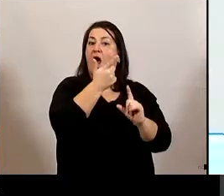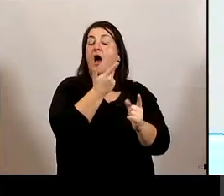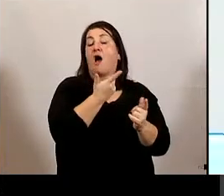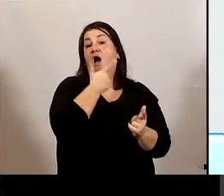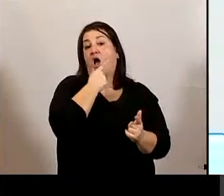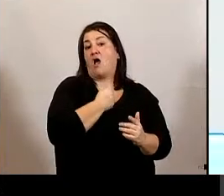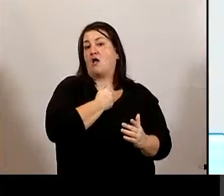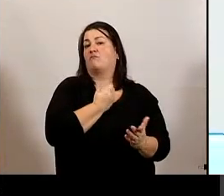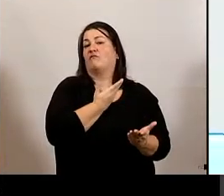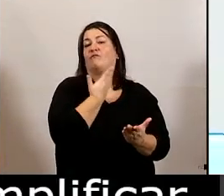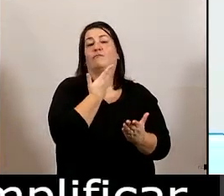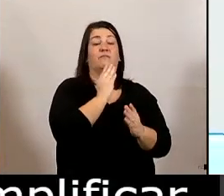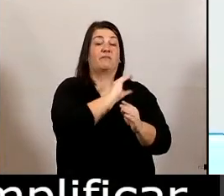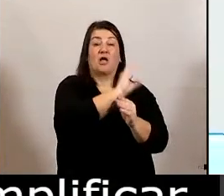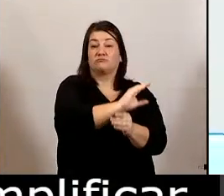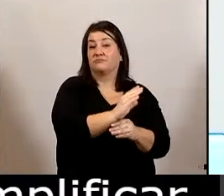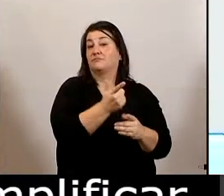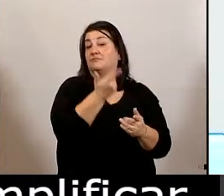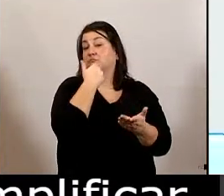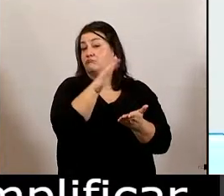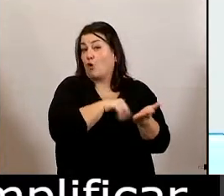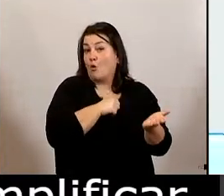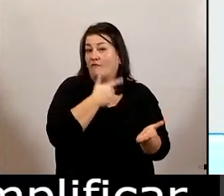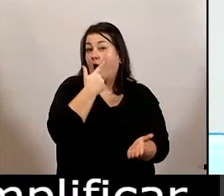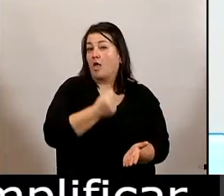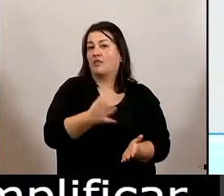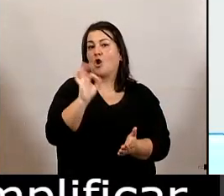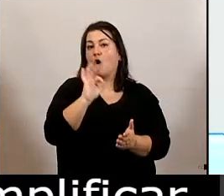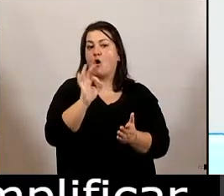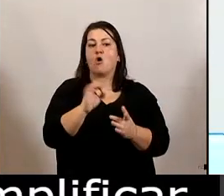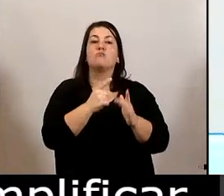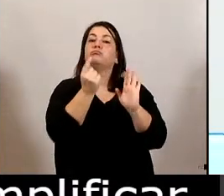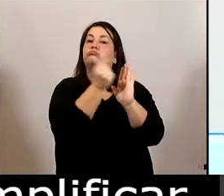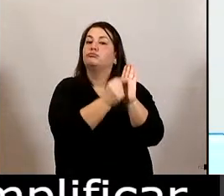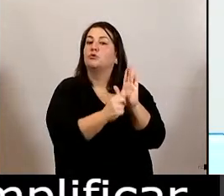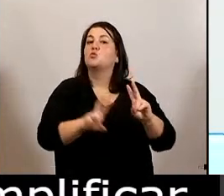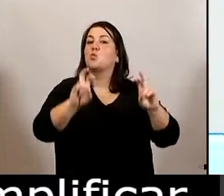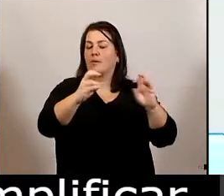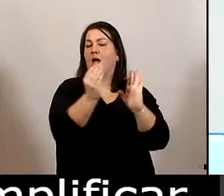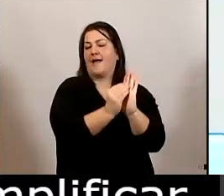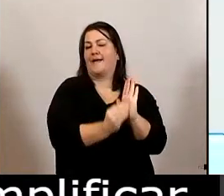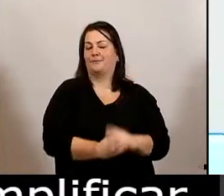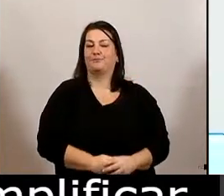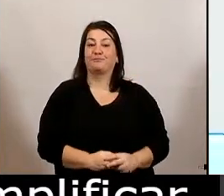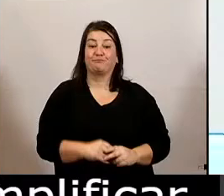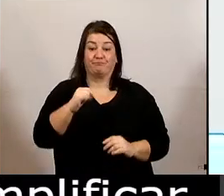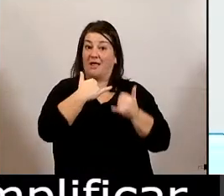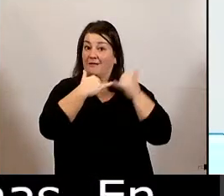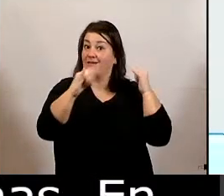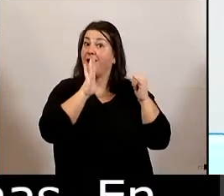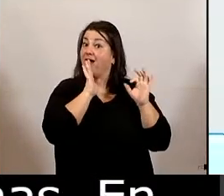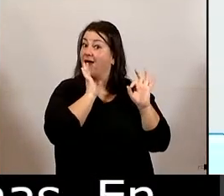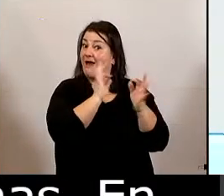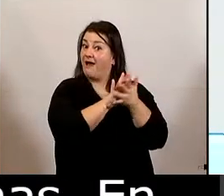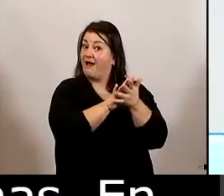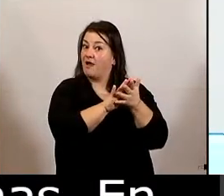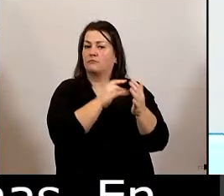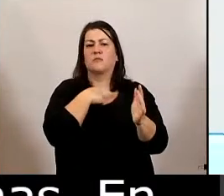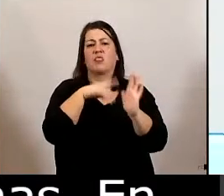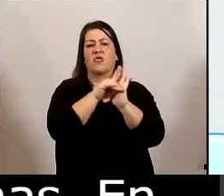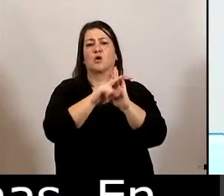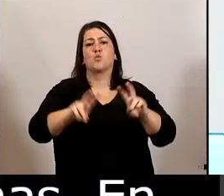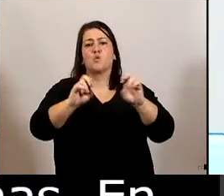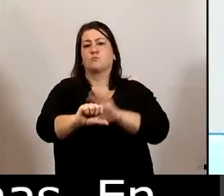la burocracia, mejorar su cobro e incluir nuevas disciplinas. En esta línea, hemos autorizado el nuevo decreto